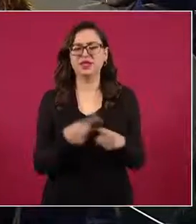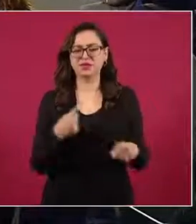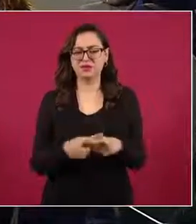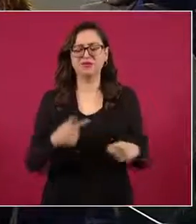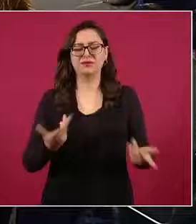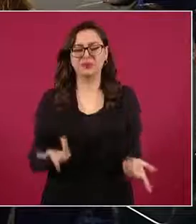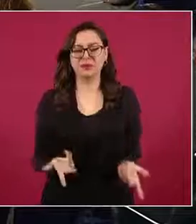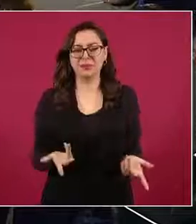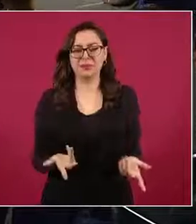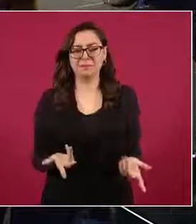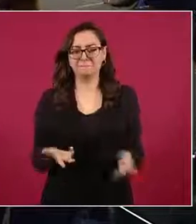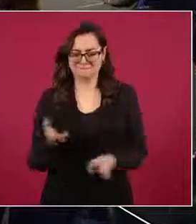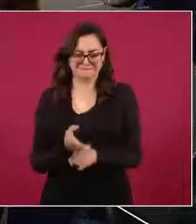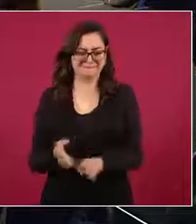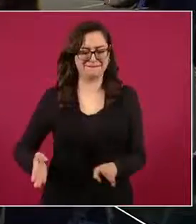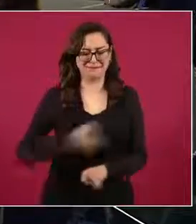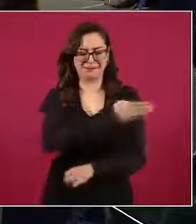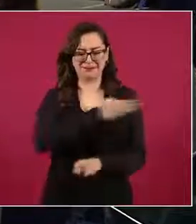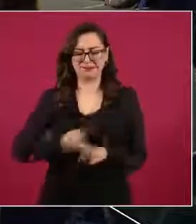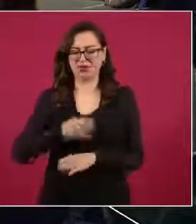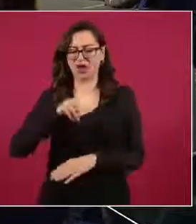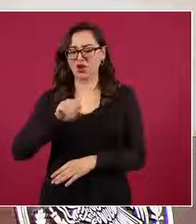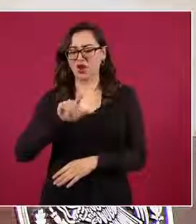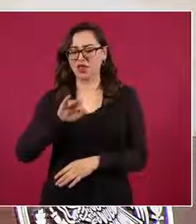acumulada de todo el periodo neoliberal,